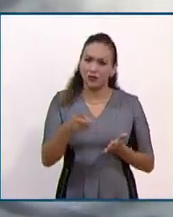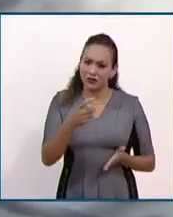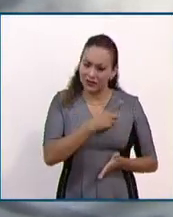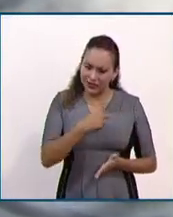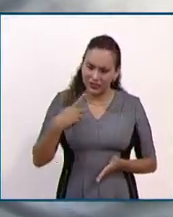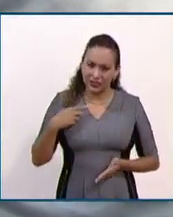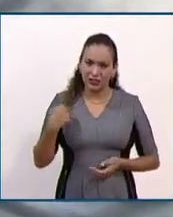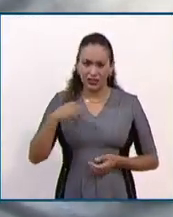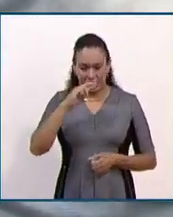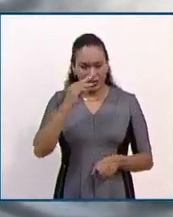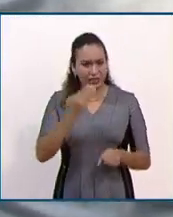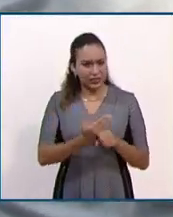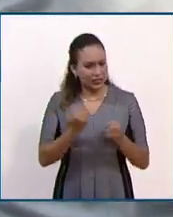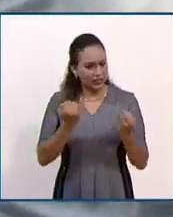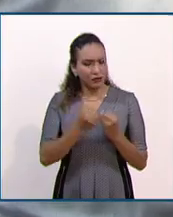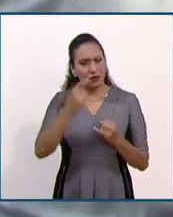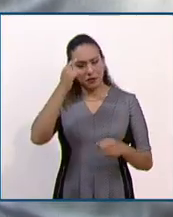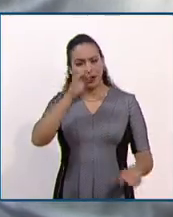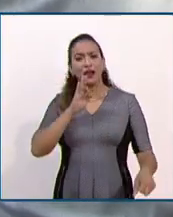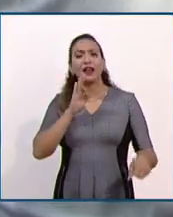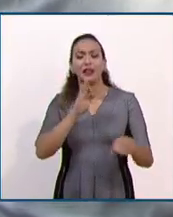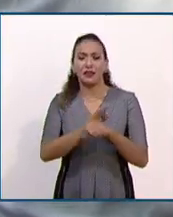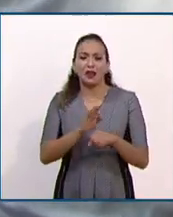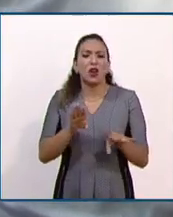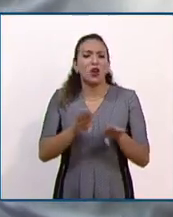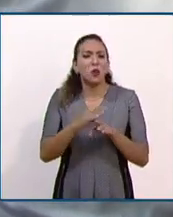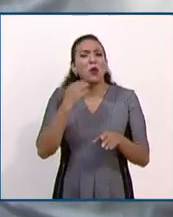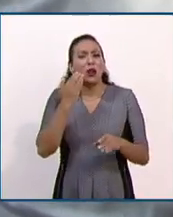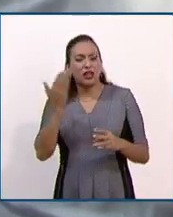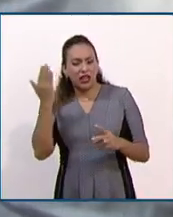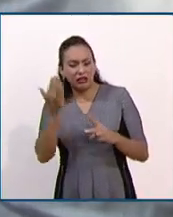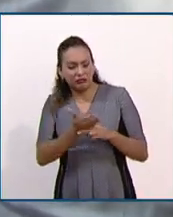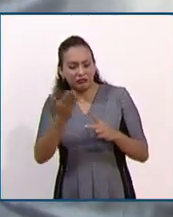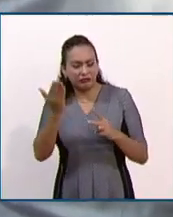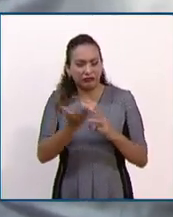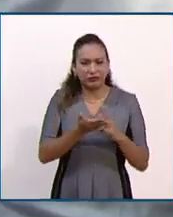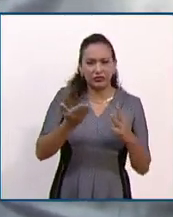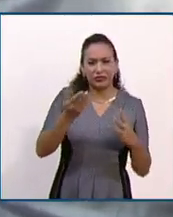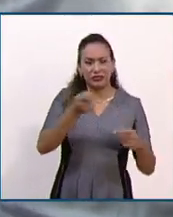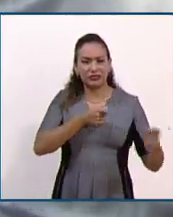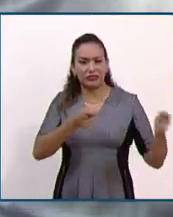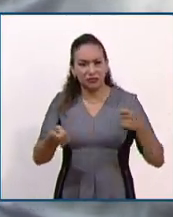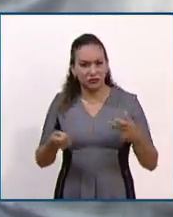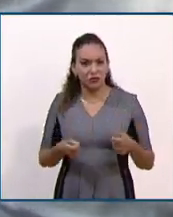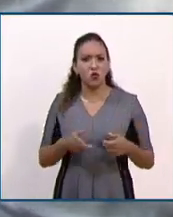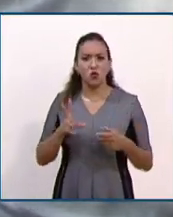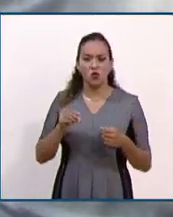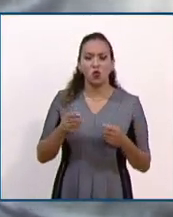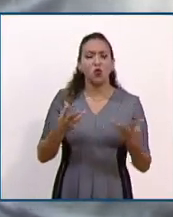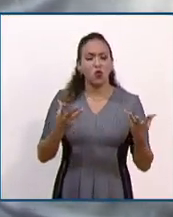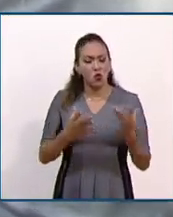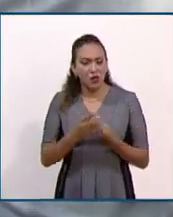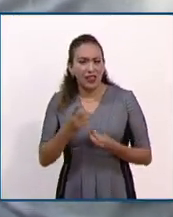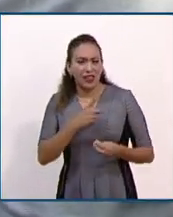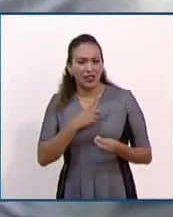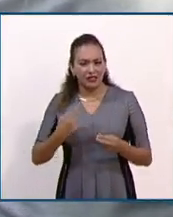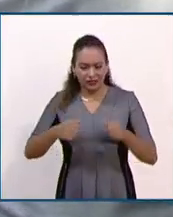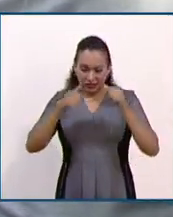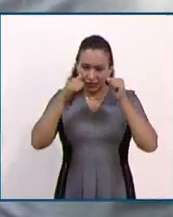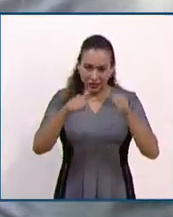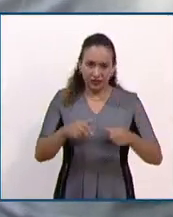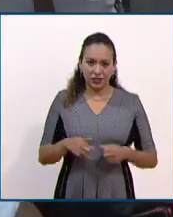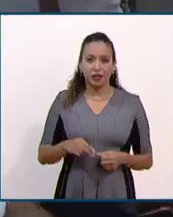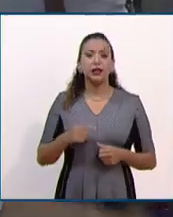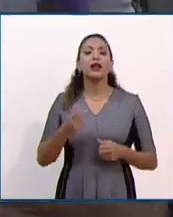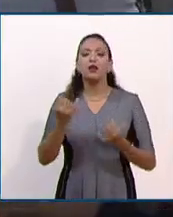causa en defensa de la división de poderes, en defensa de los controles constitucionales, de la autonomía, por supuesto, de